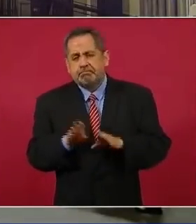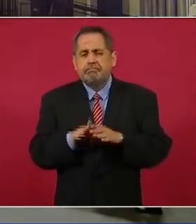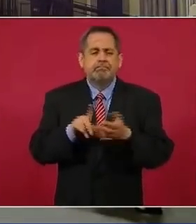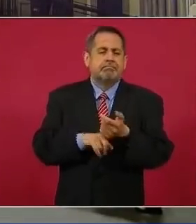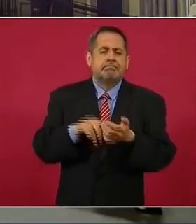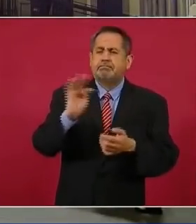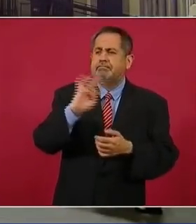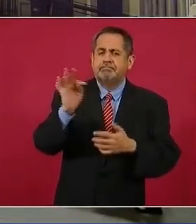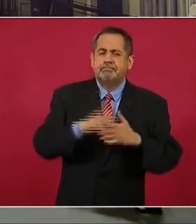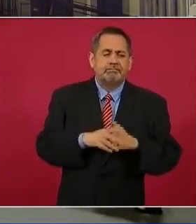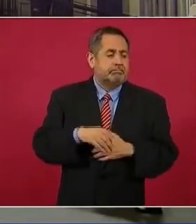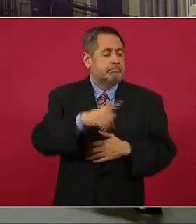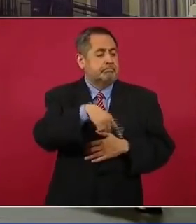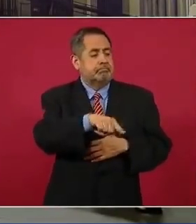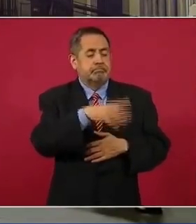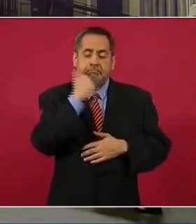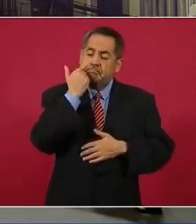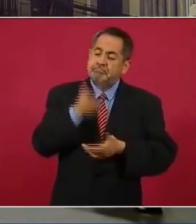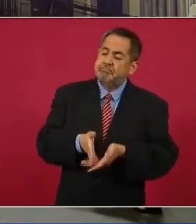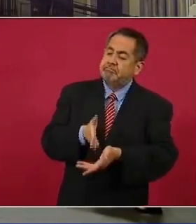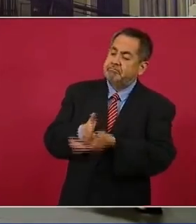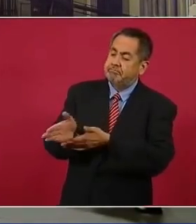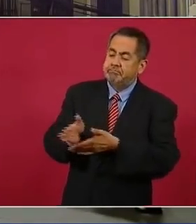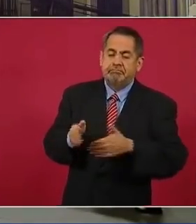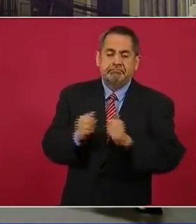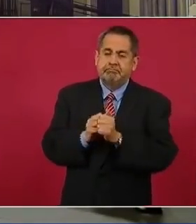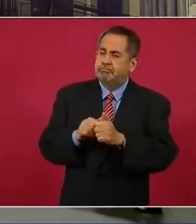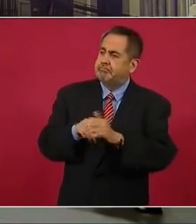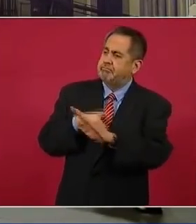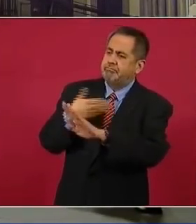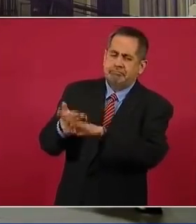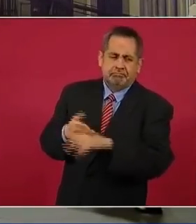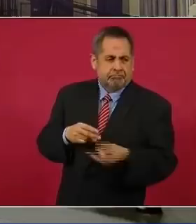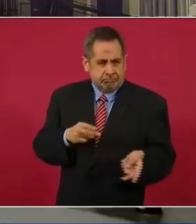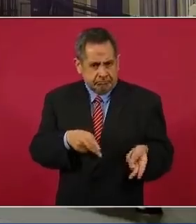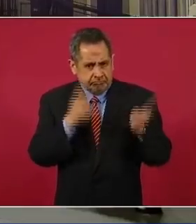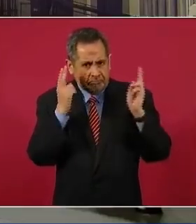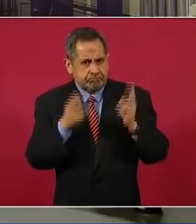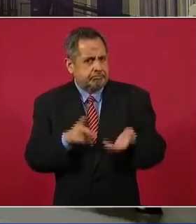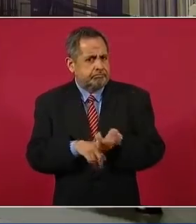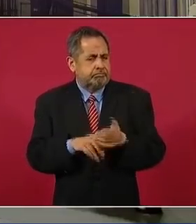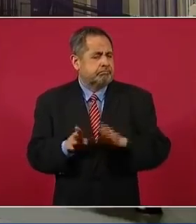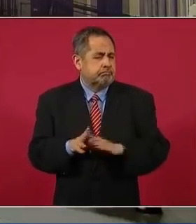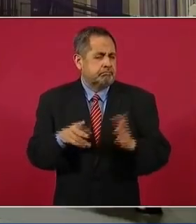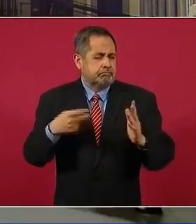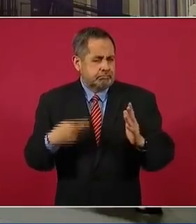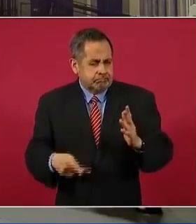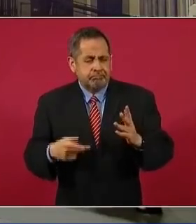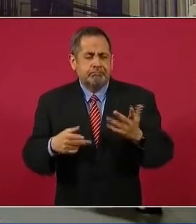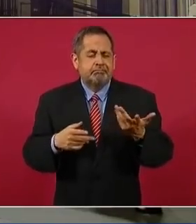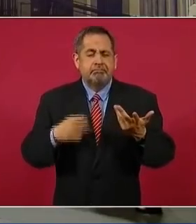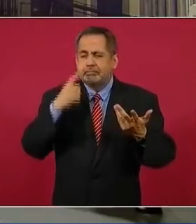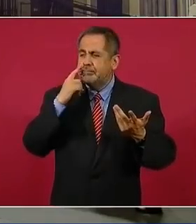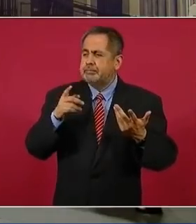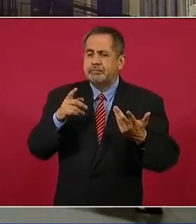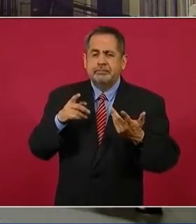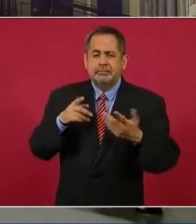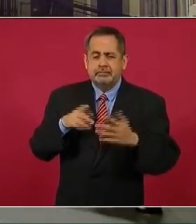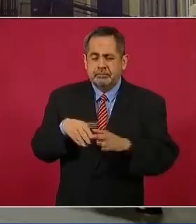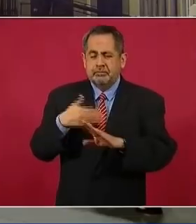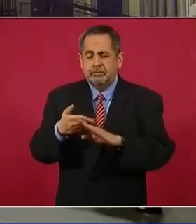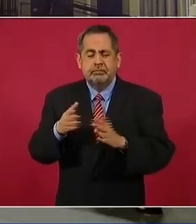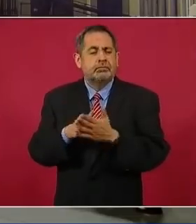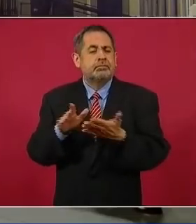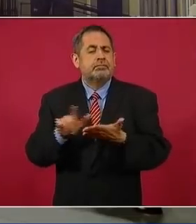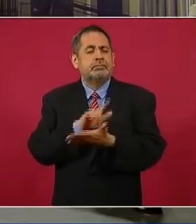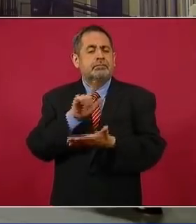posible injerencia de esto de golpeteo, incluso externo y aquí nacional, contra la propia reforma